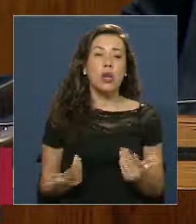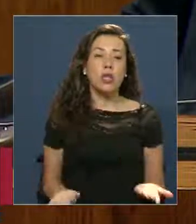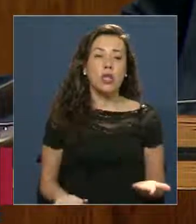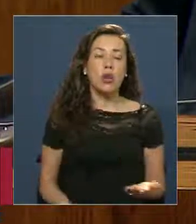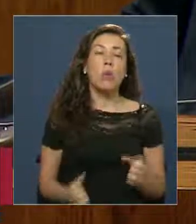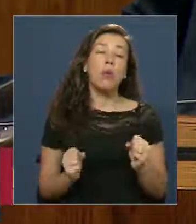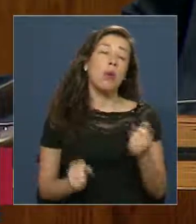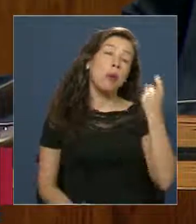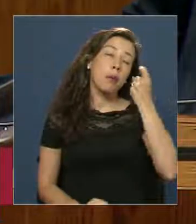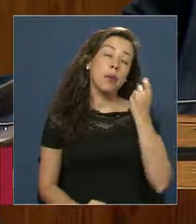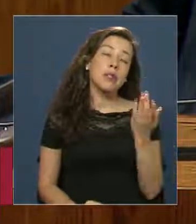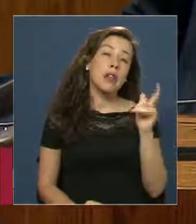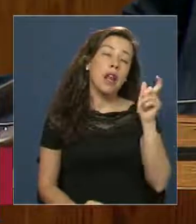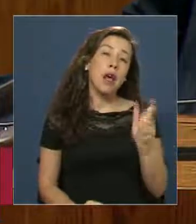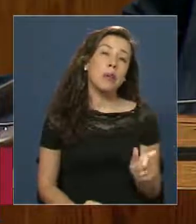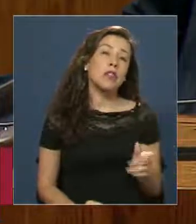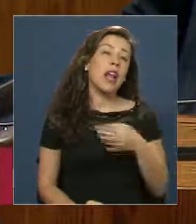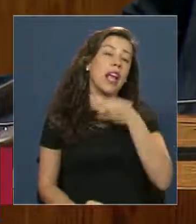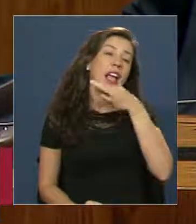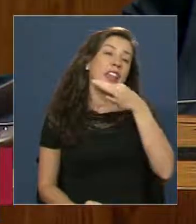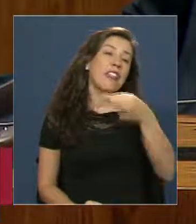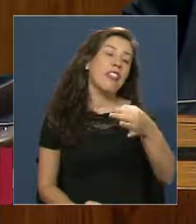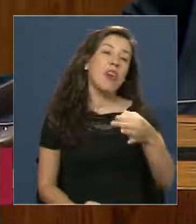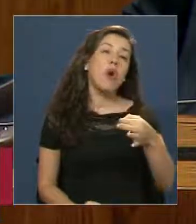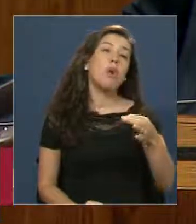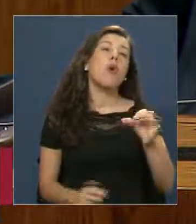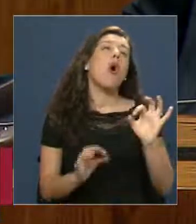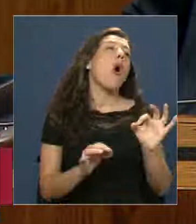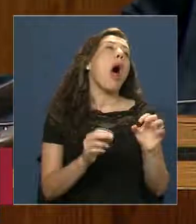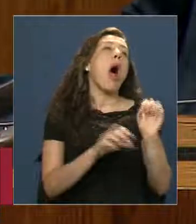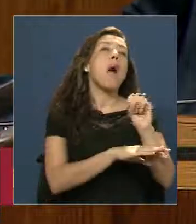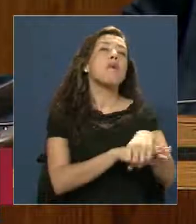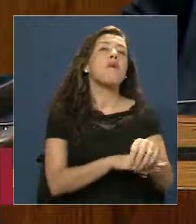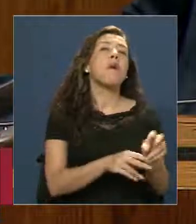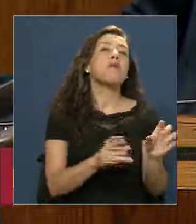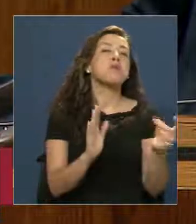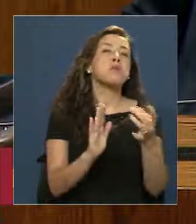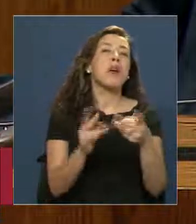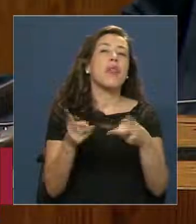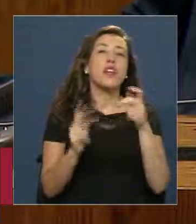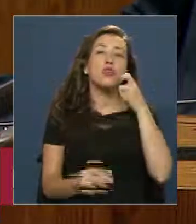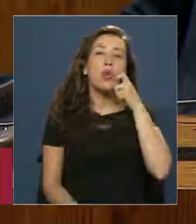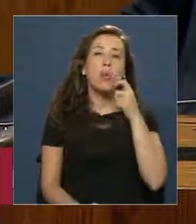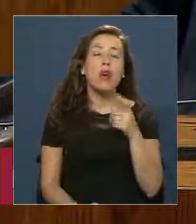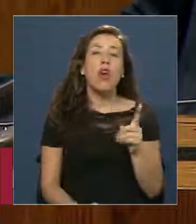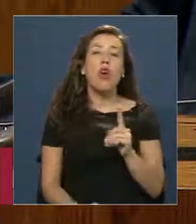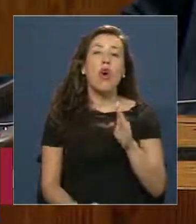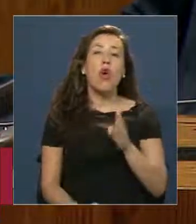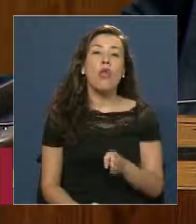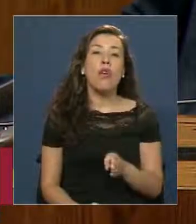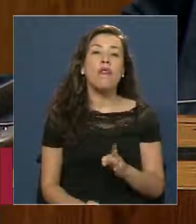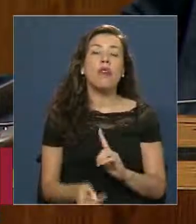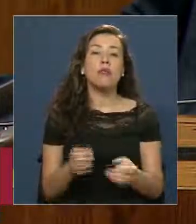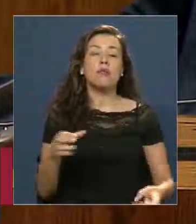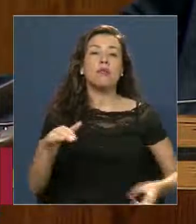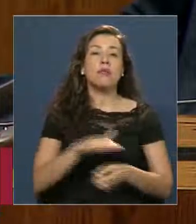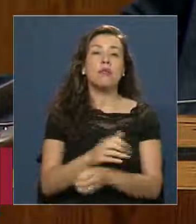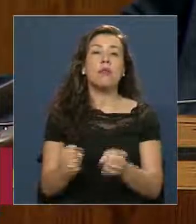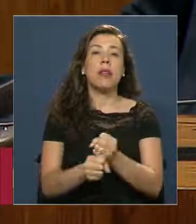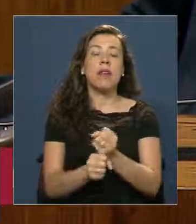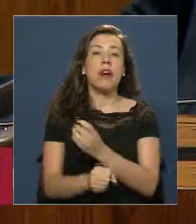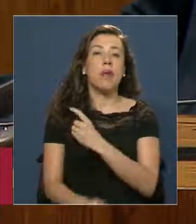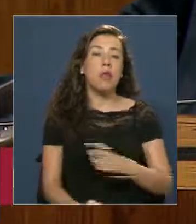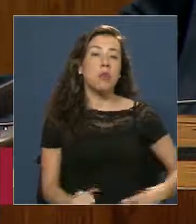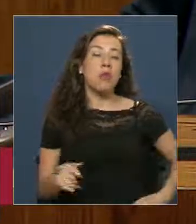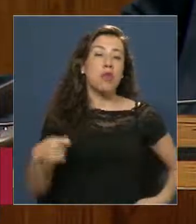uno podría pensar que quien ha manifestado, ha justificado violaciones a los derechos humanos, por ejemplo, no debería ser parlamentario.